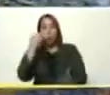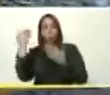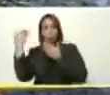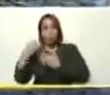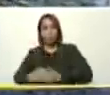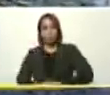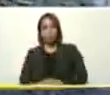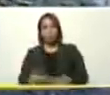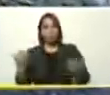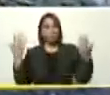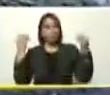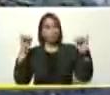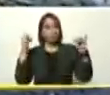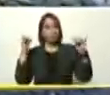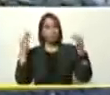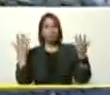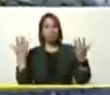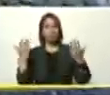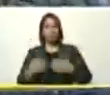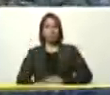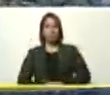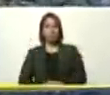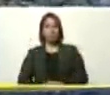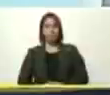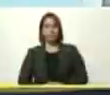te felicito.